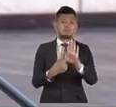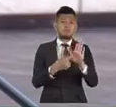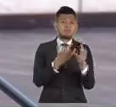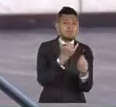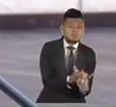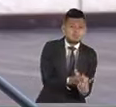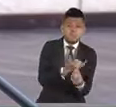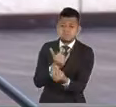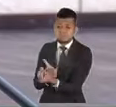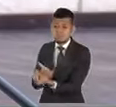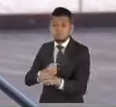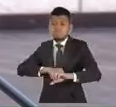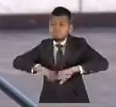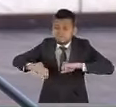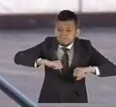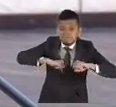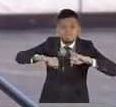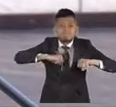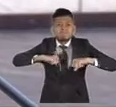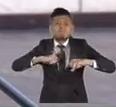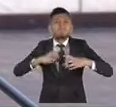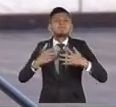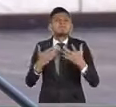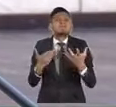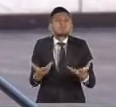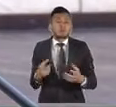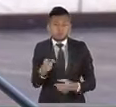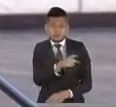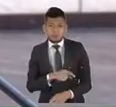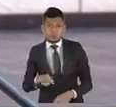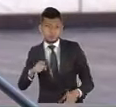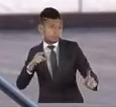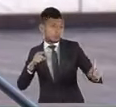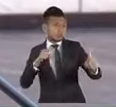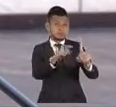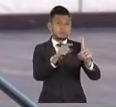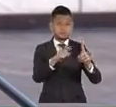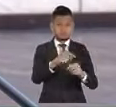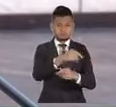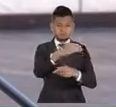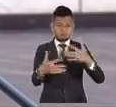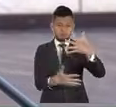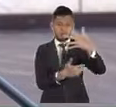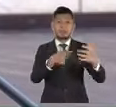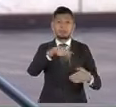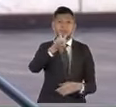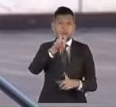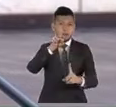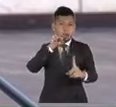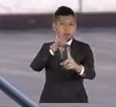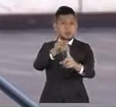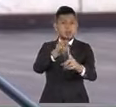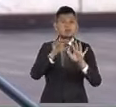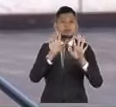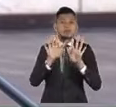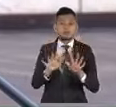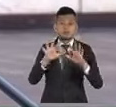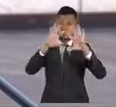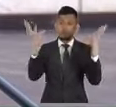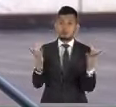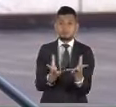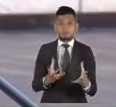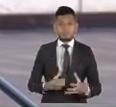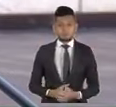concretar acciones para lograr estos 17 objetivos que el mundo tiene. Entonces, mucha